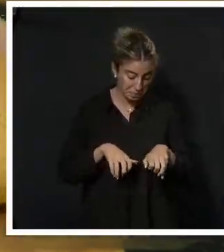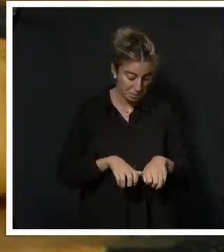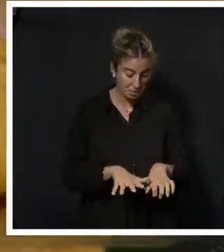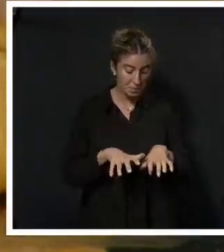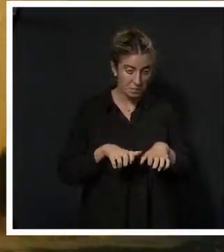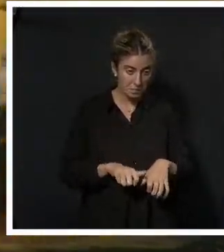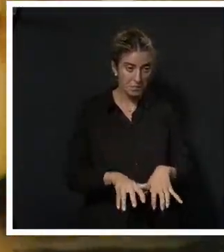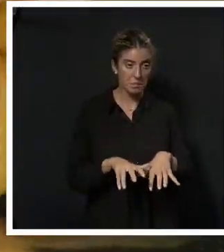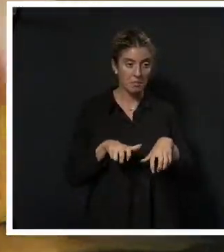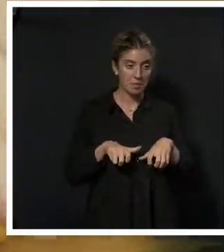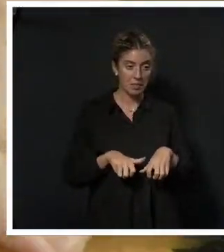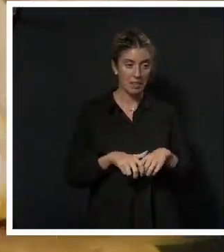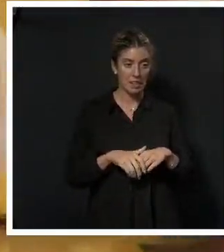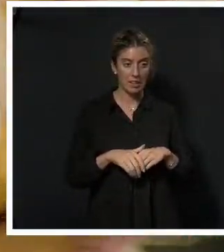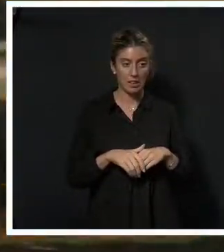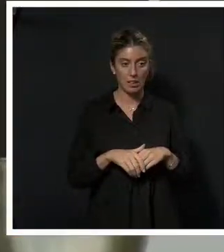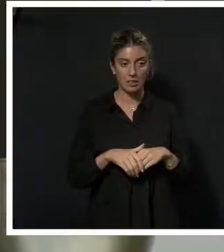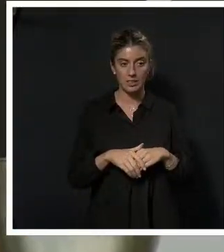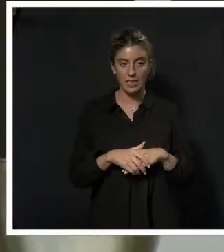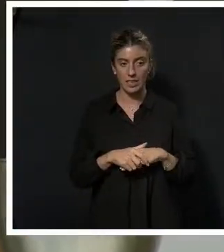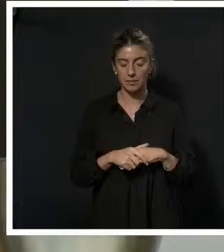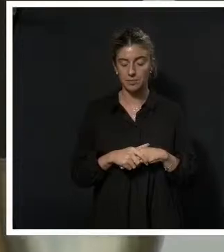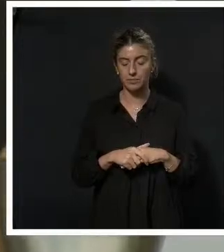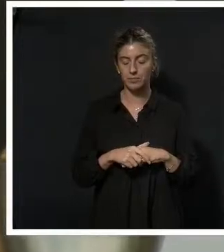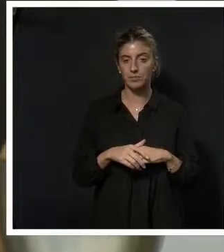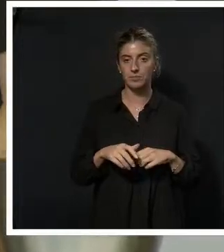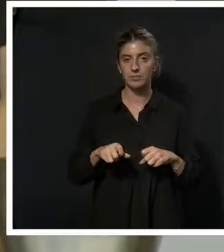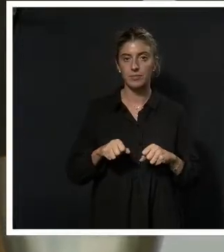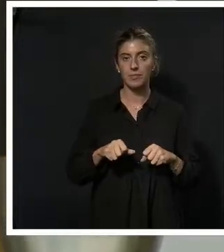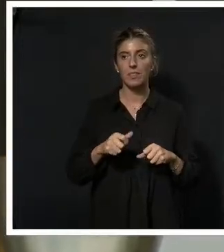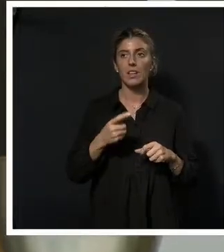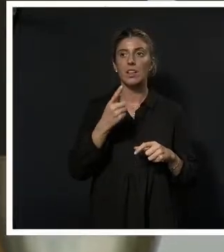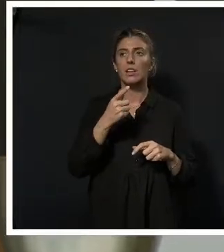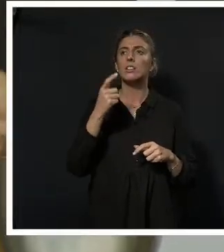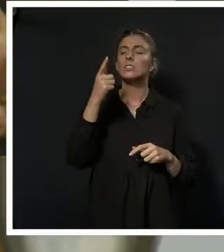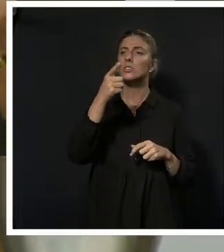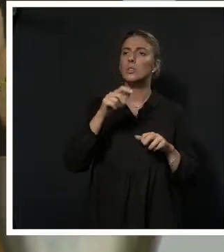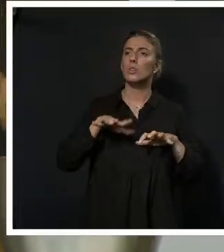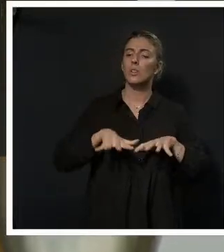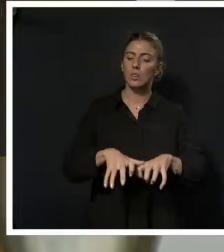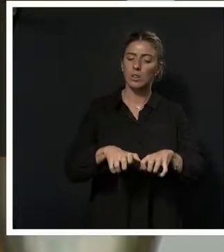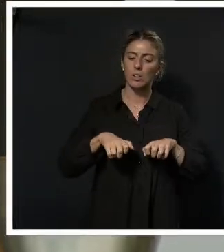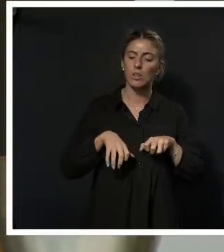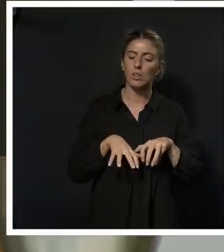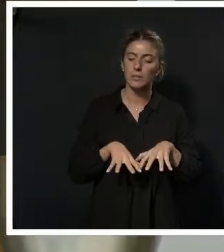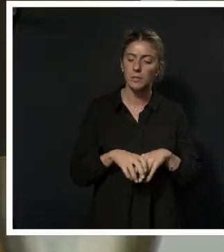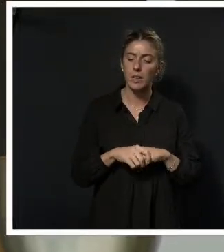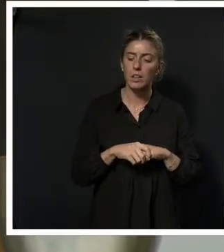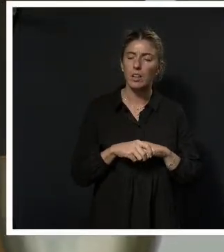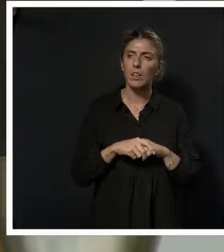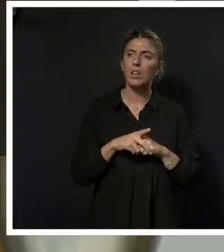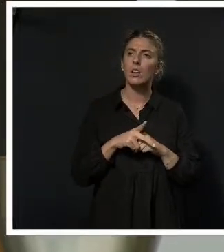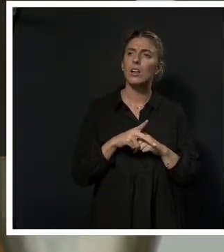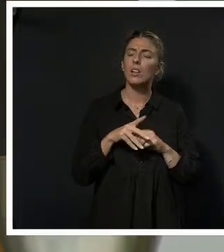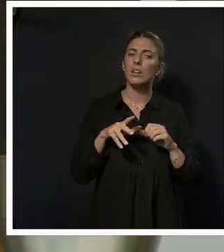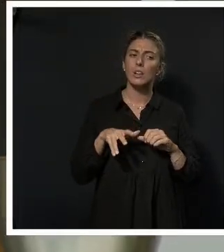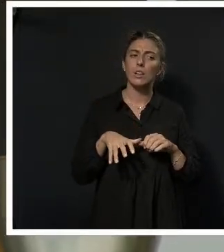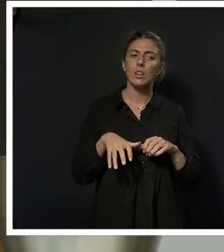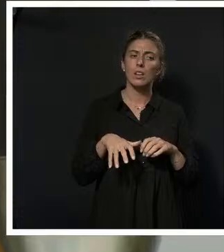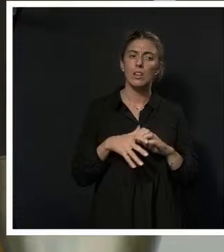falabamos antes de dosanos la trayectoria de ambos no que fue